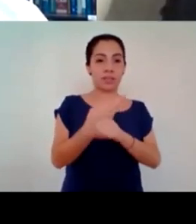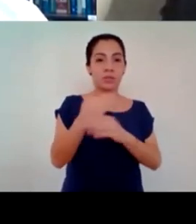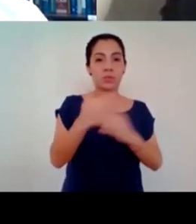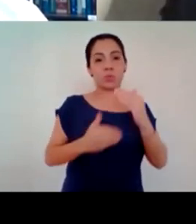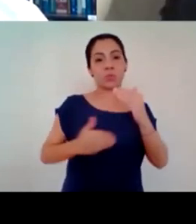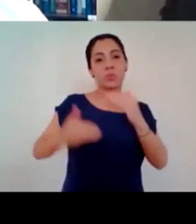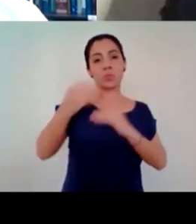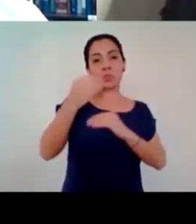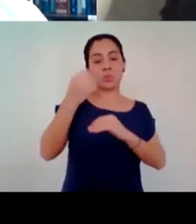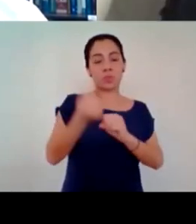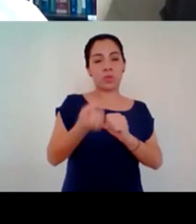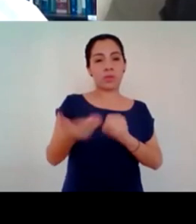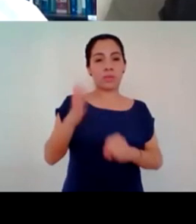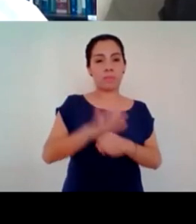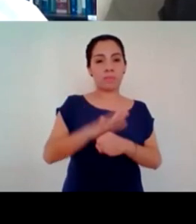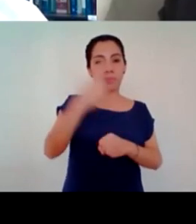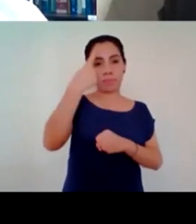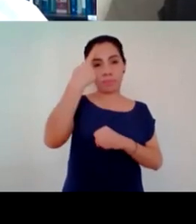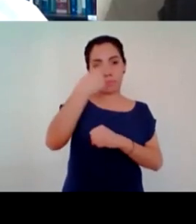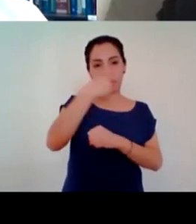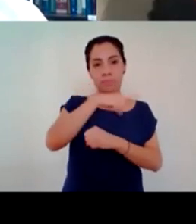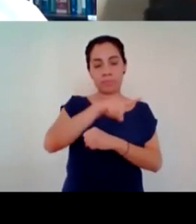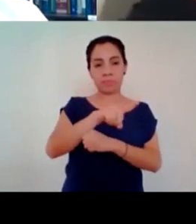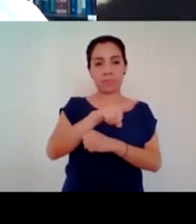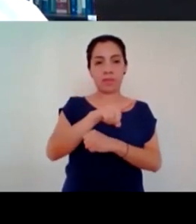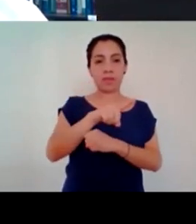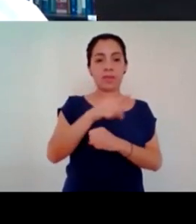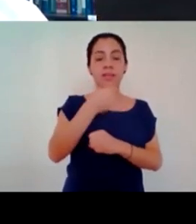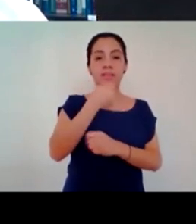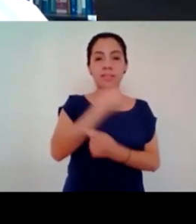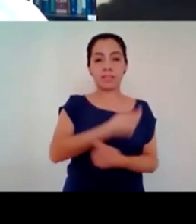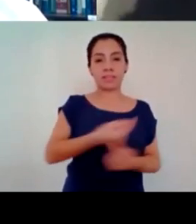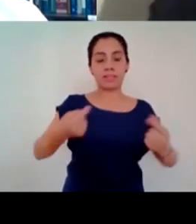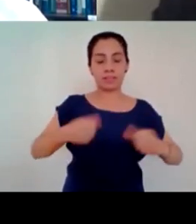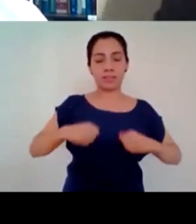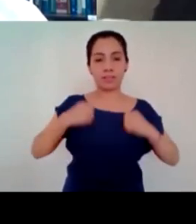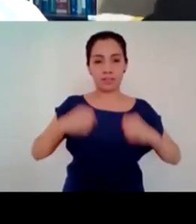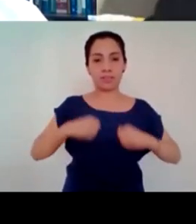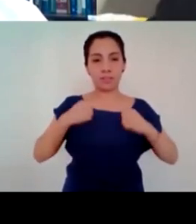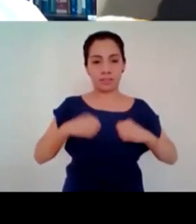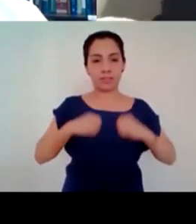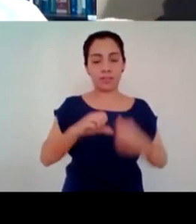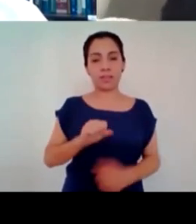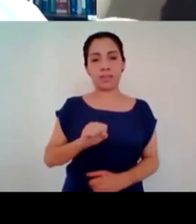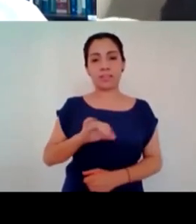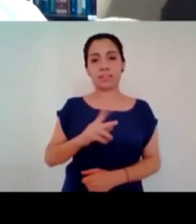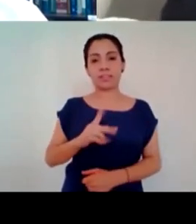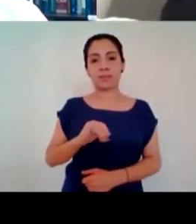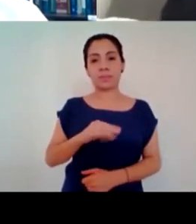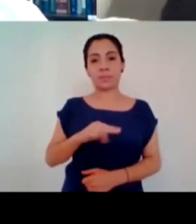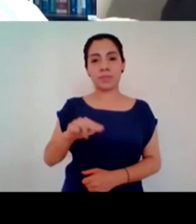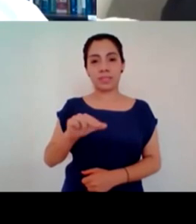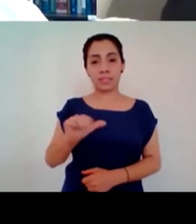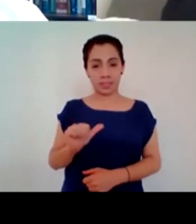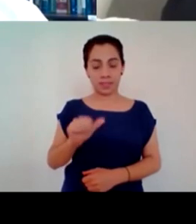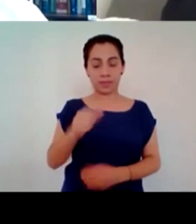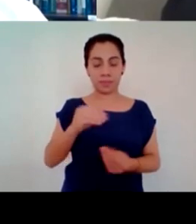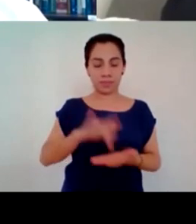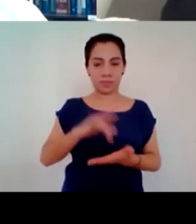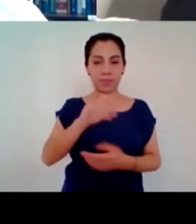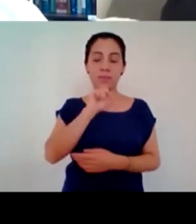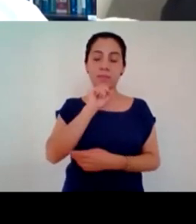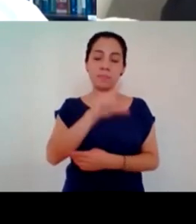Niños, Niñas y Adolescentes, a Ricardo Bucio, que es un buen amigo cercano a la CONADIC. También quiero enviar un fuerte abrazo al